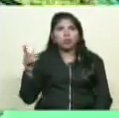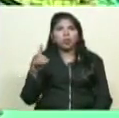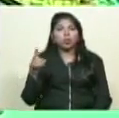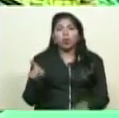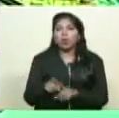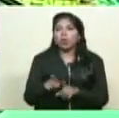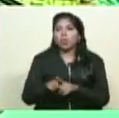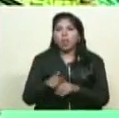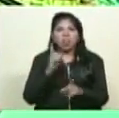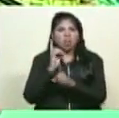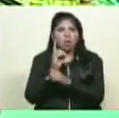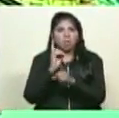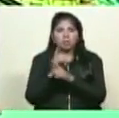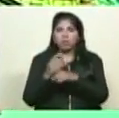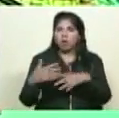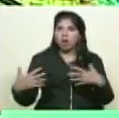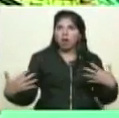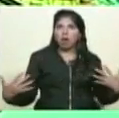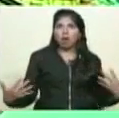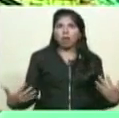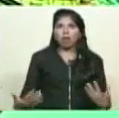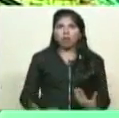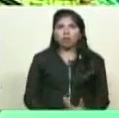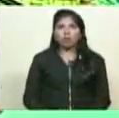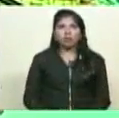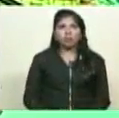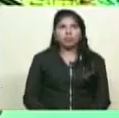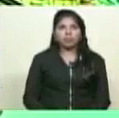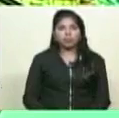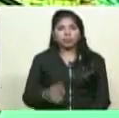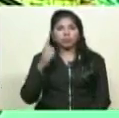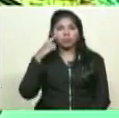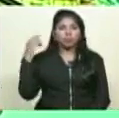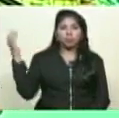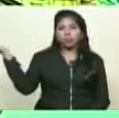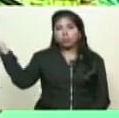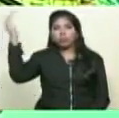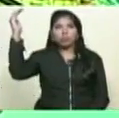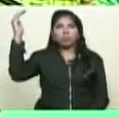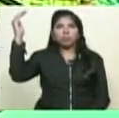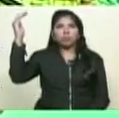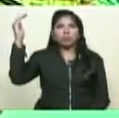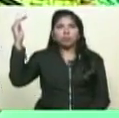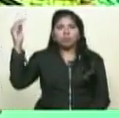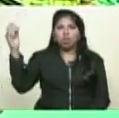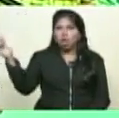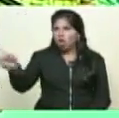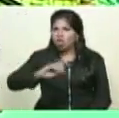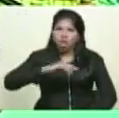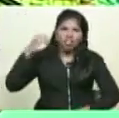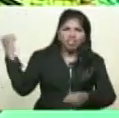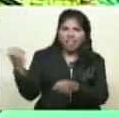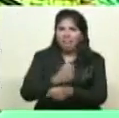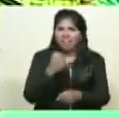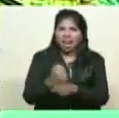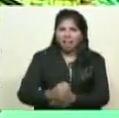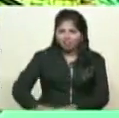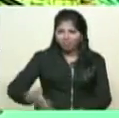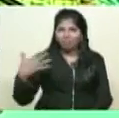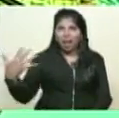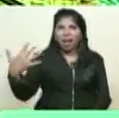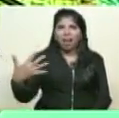concurso esnovista de sabiondos que no trabajan un carajo y se la pasan